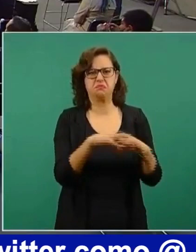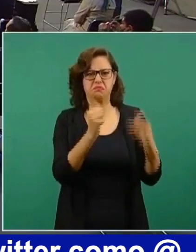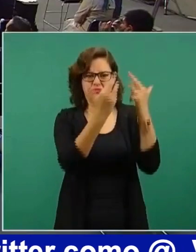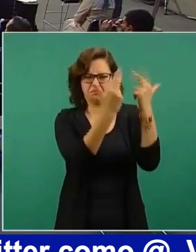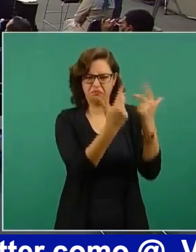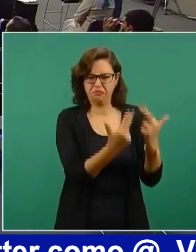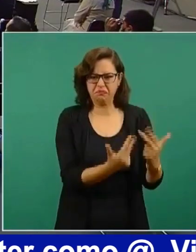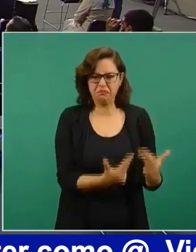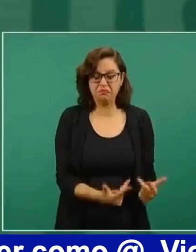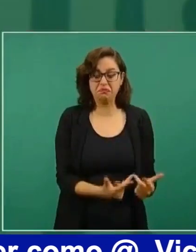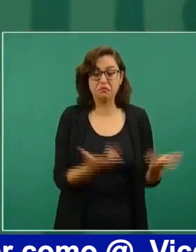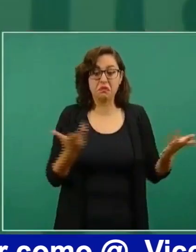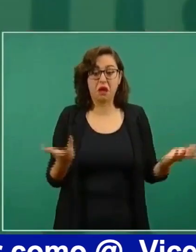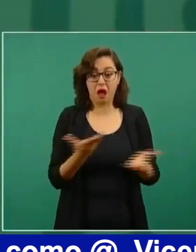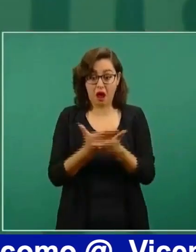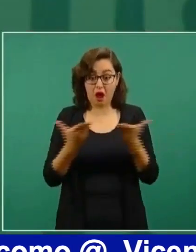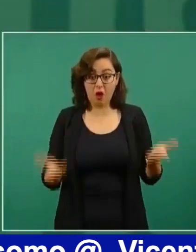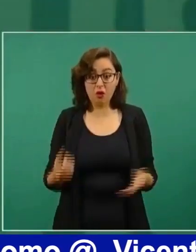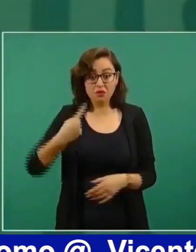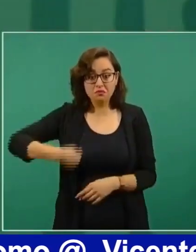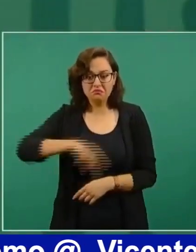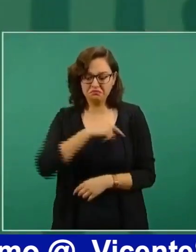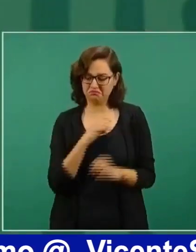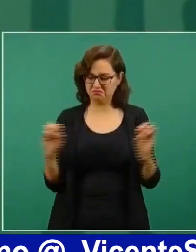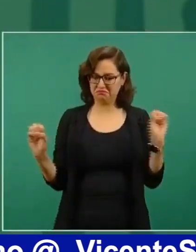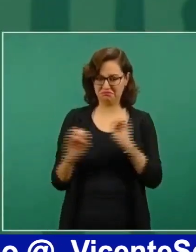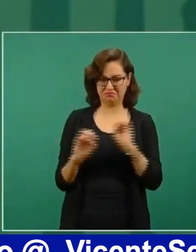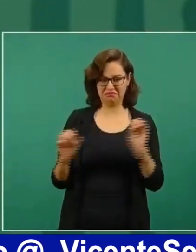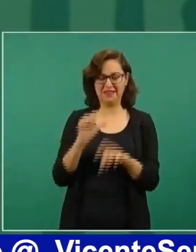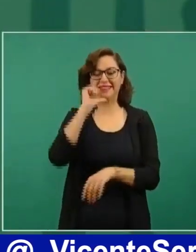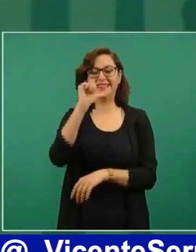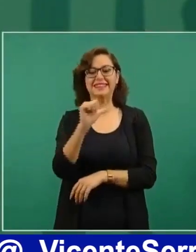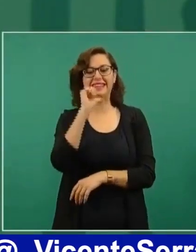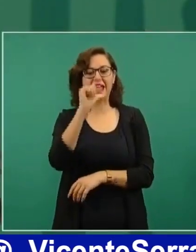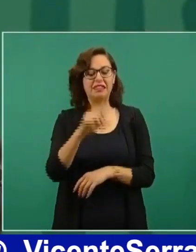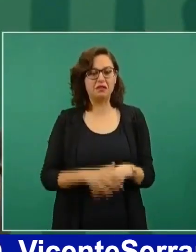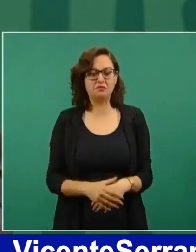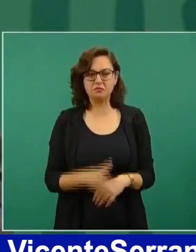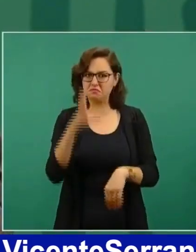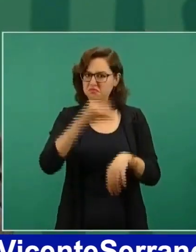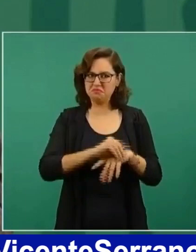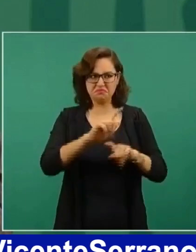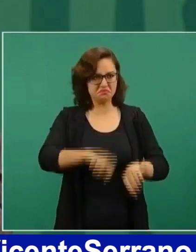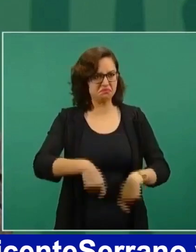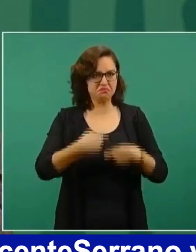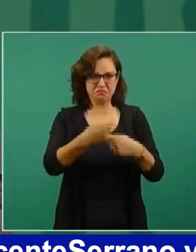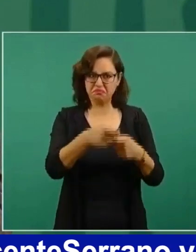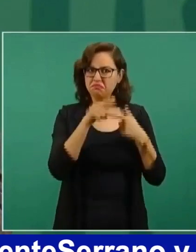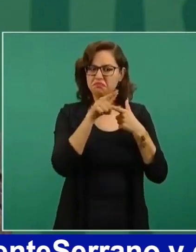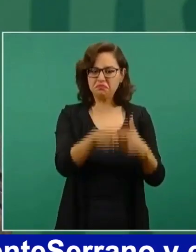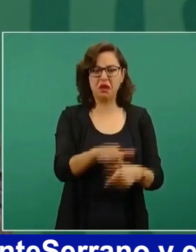Estamos llevando a cabo el programa de reforestación más importante del mundo.